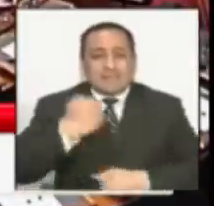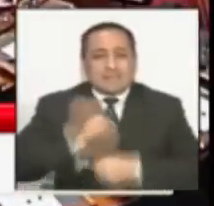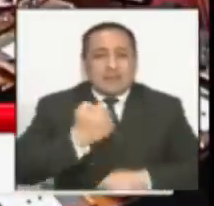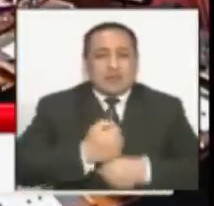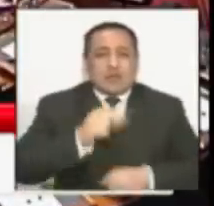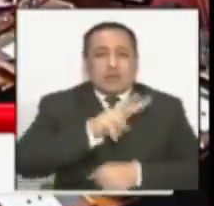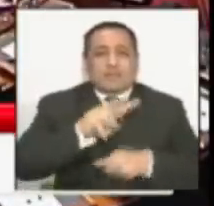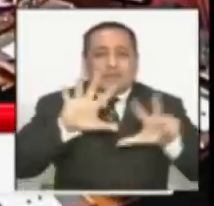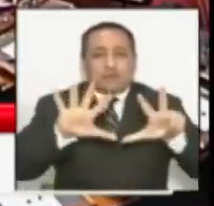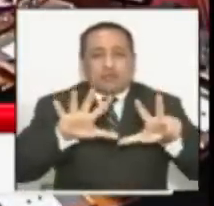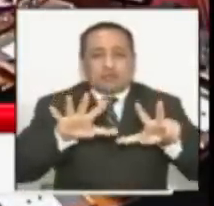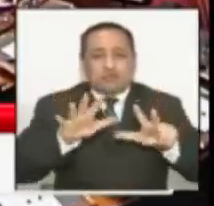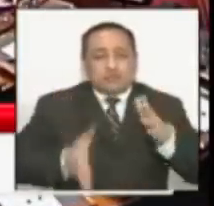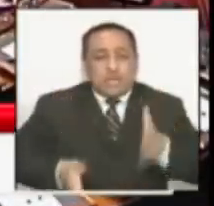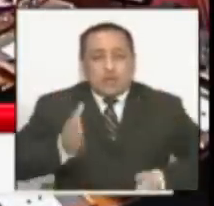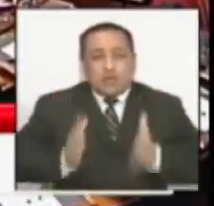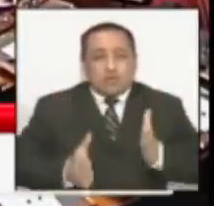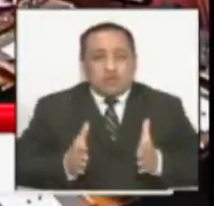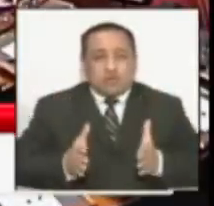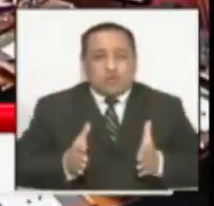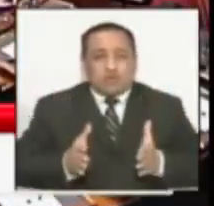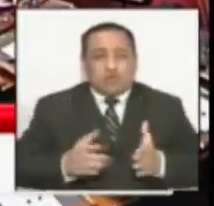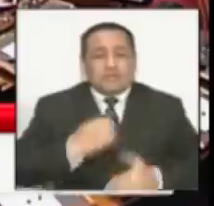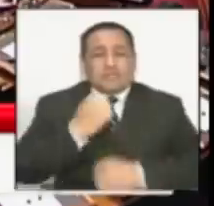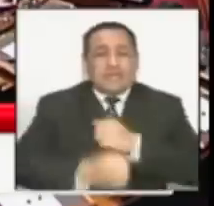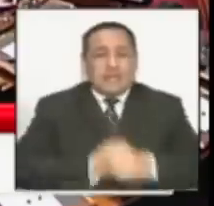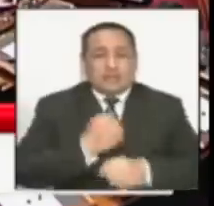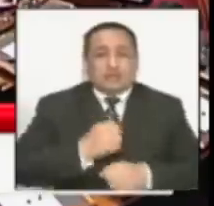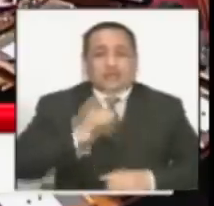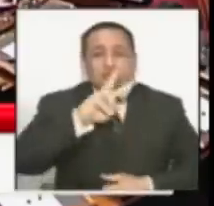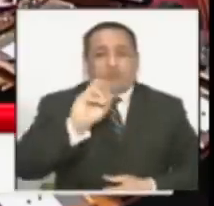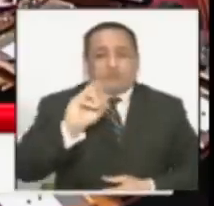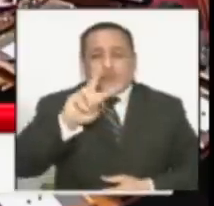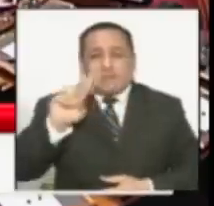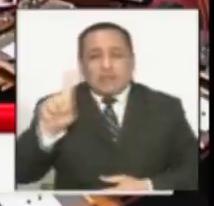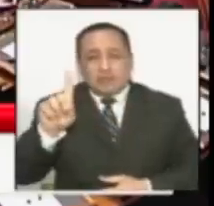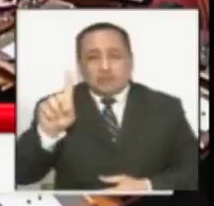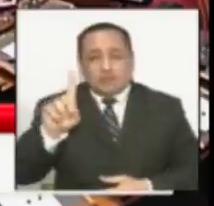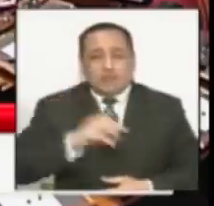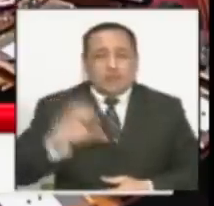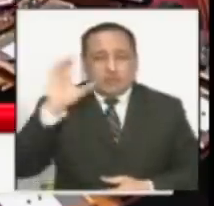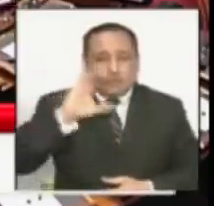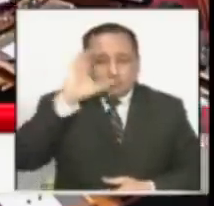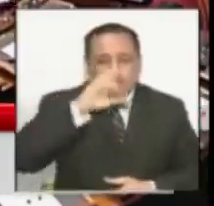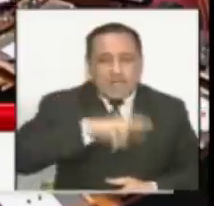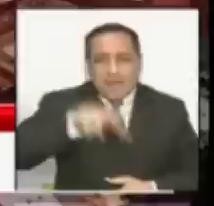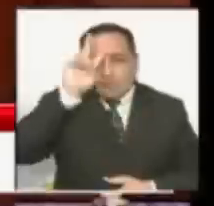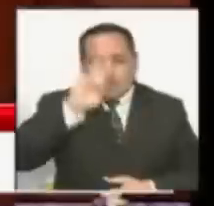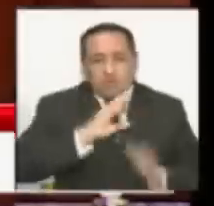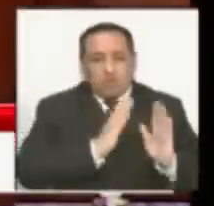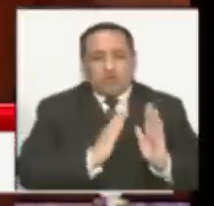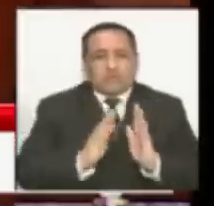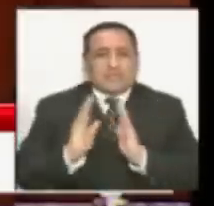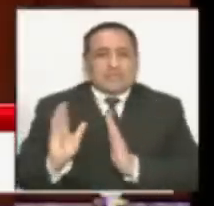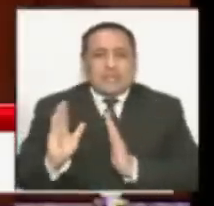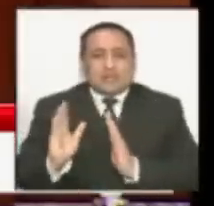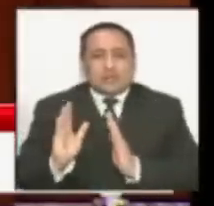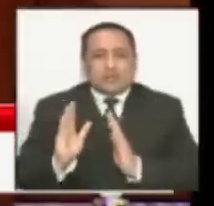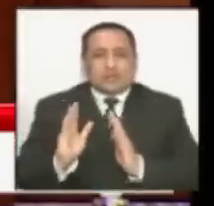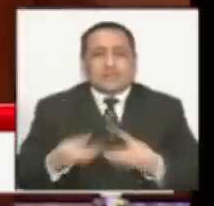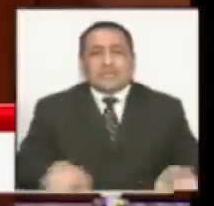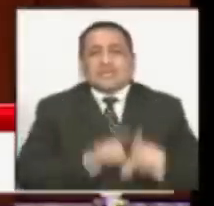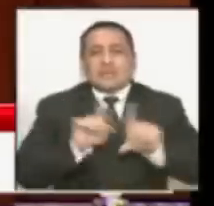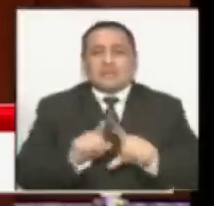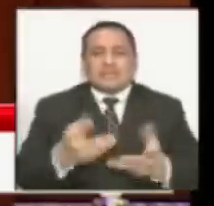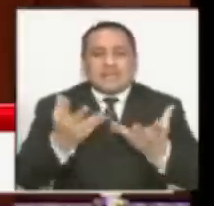el 28 de julio del 2021, encuentre al país ordenado y en